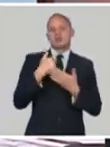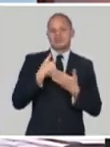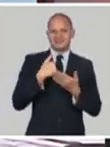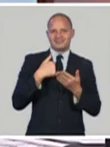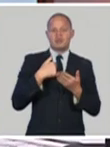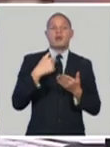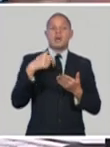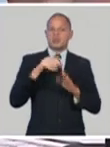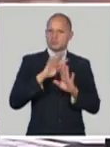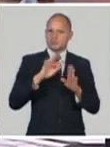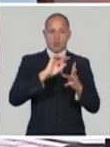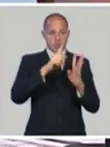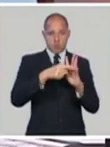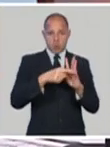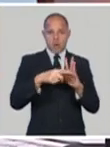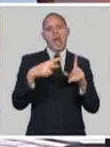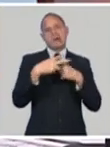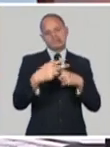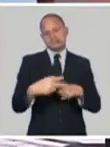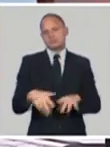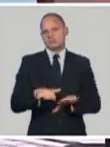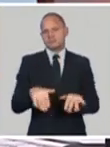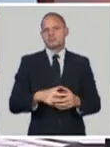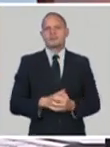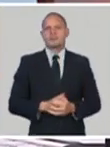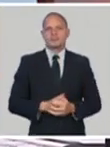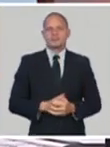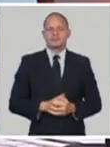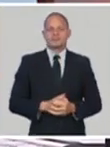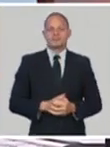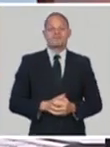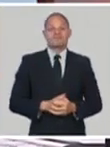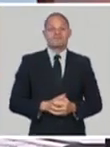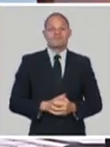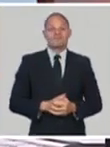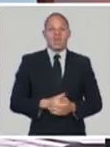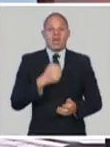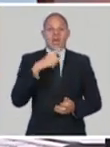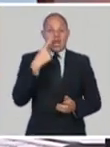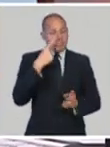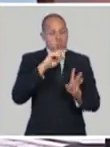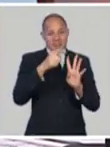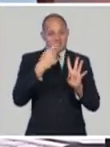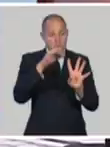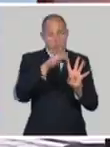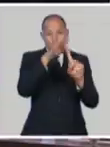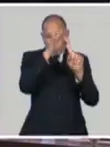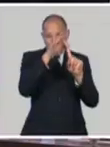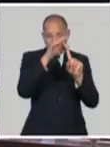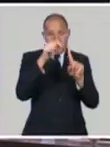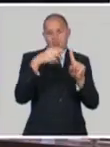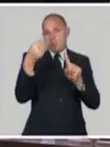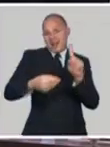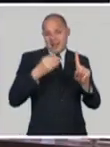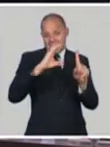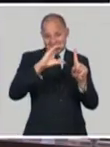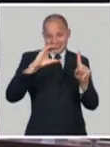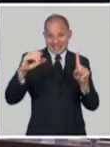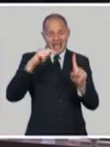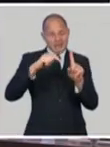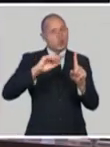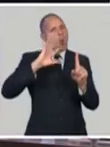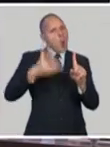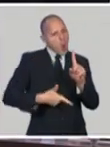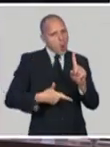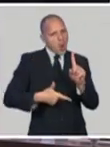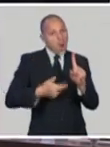reforma salarial es un problema muy complejo. Bueno, de hecho estaba viendo las estadísticas, el